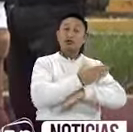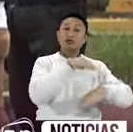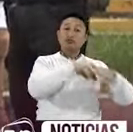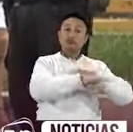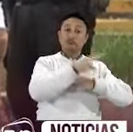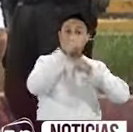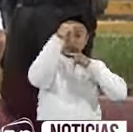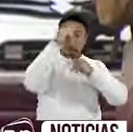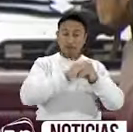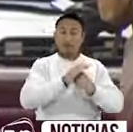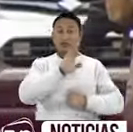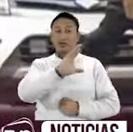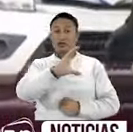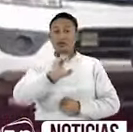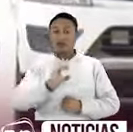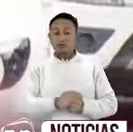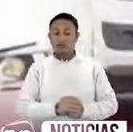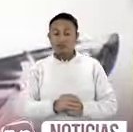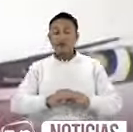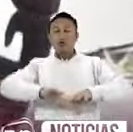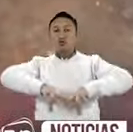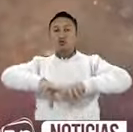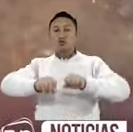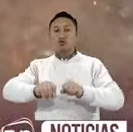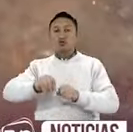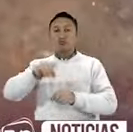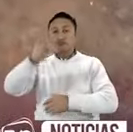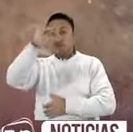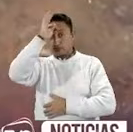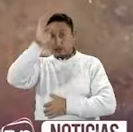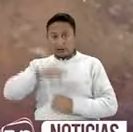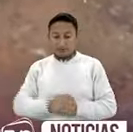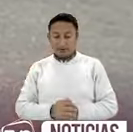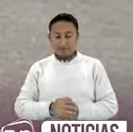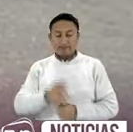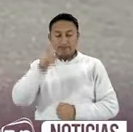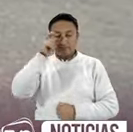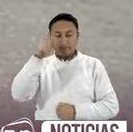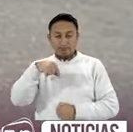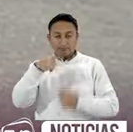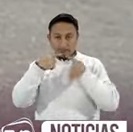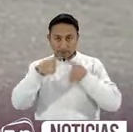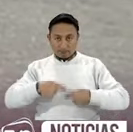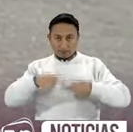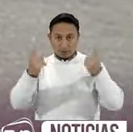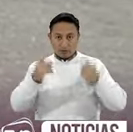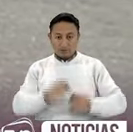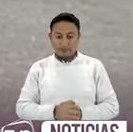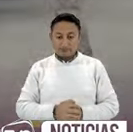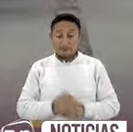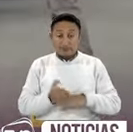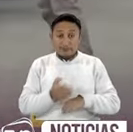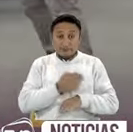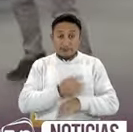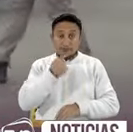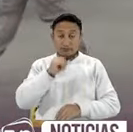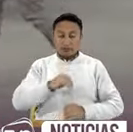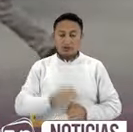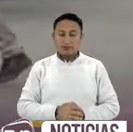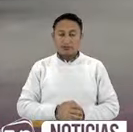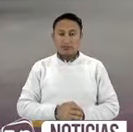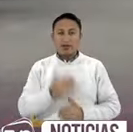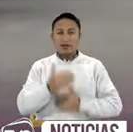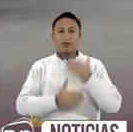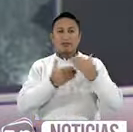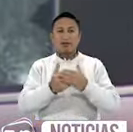TC Televisión y la corrupción en hospitales. Fiscalía hizo un pronunciamiento hace pocos minutos. Les